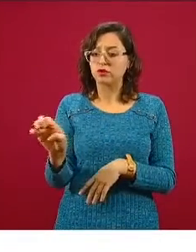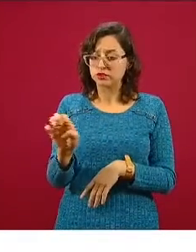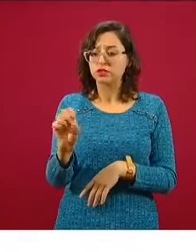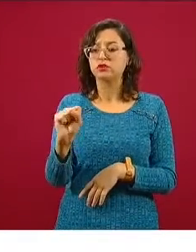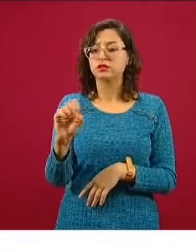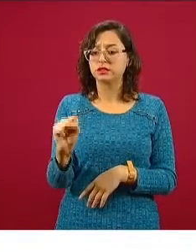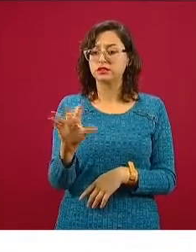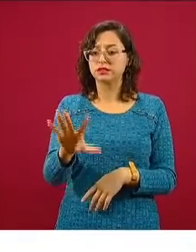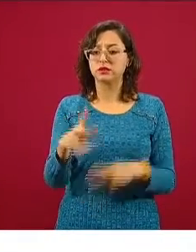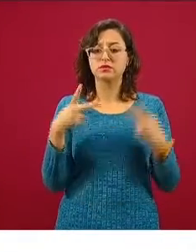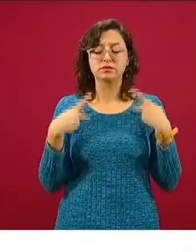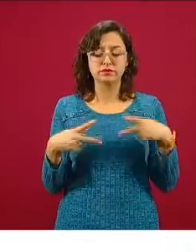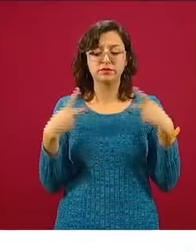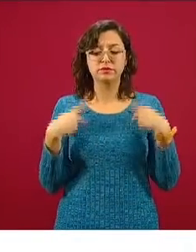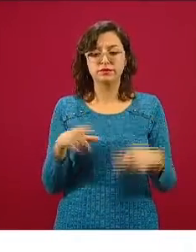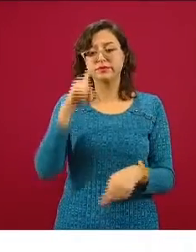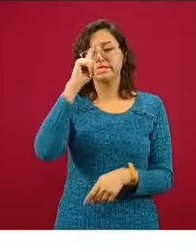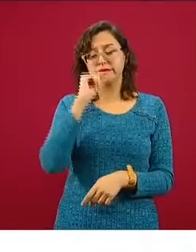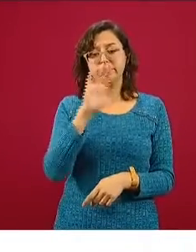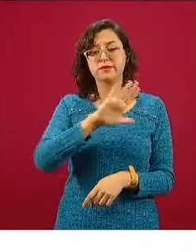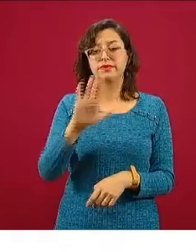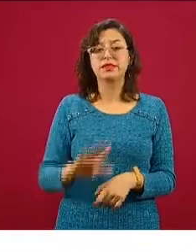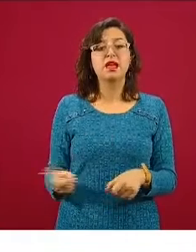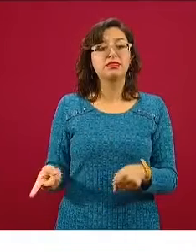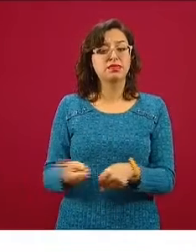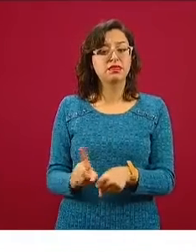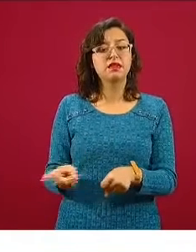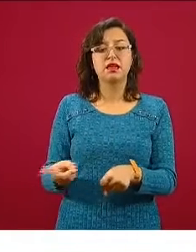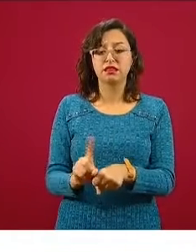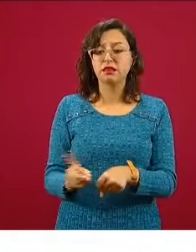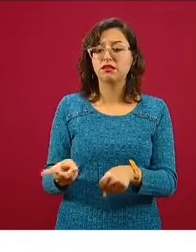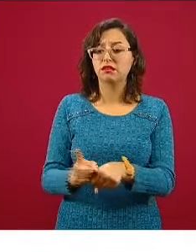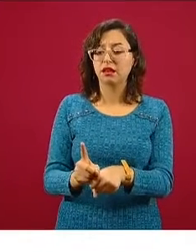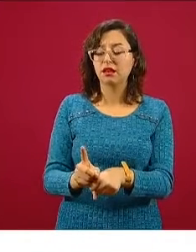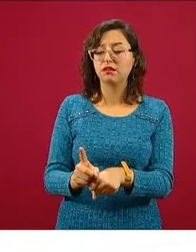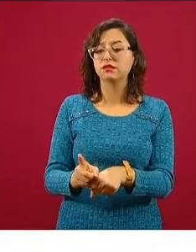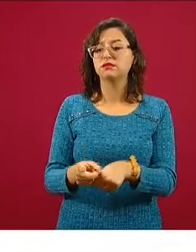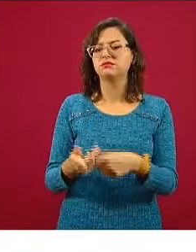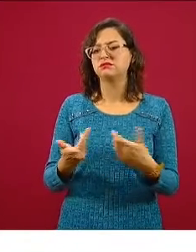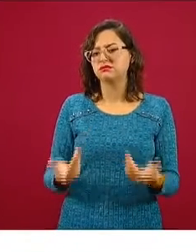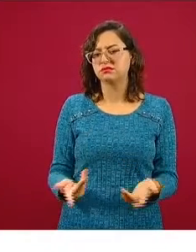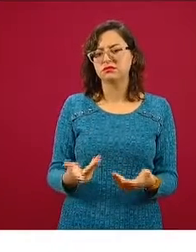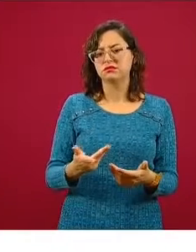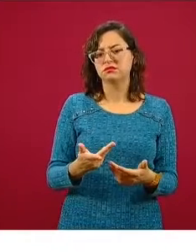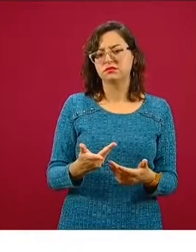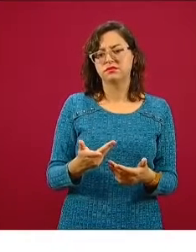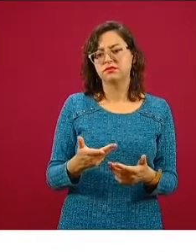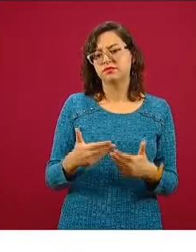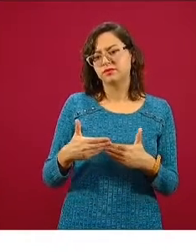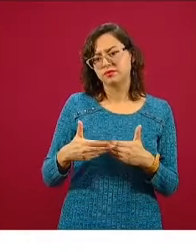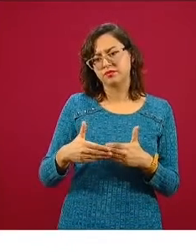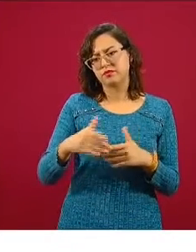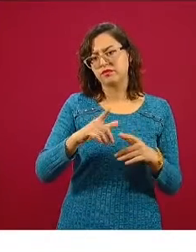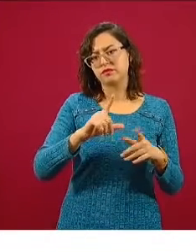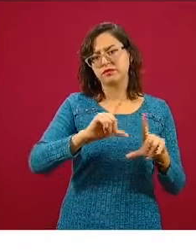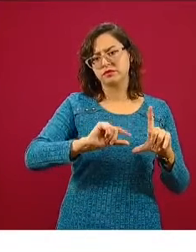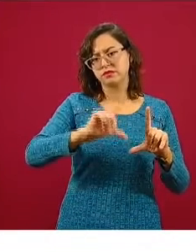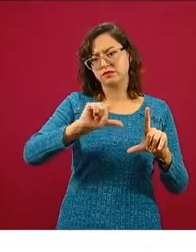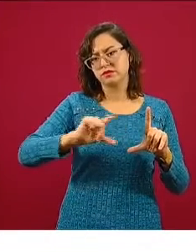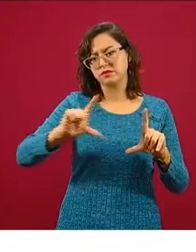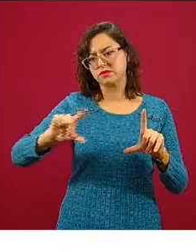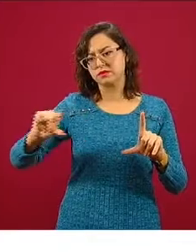personas representadas por día de ocurrencia de la defunción en todas esas columnas de color